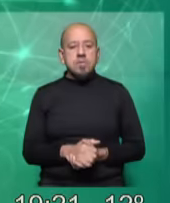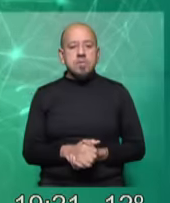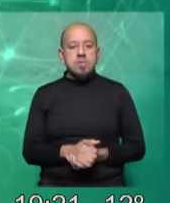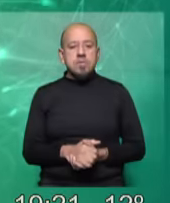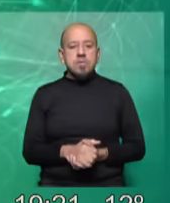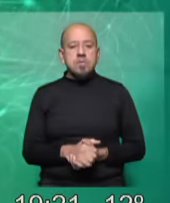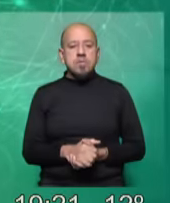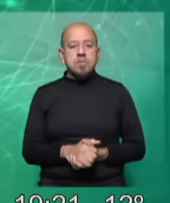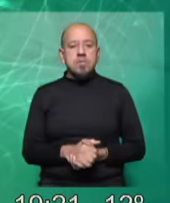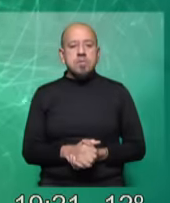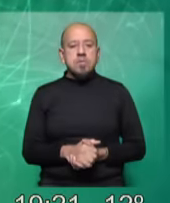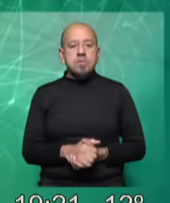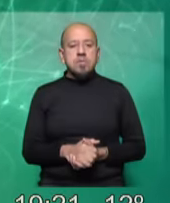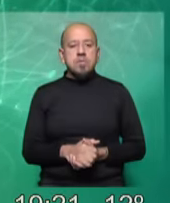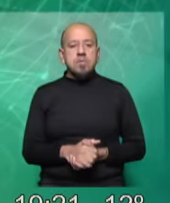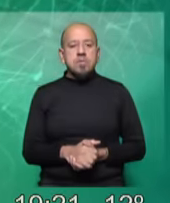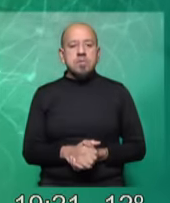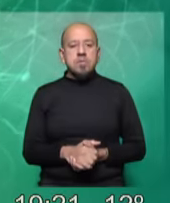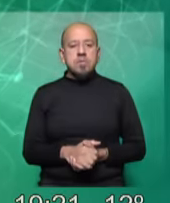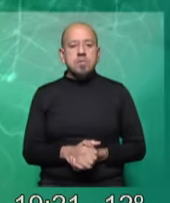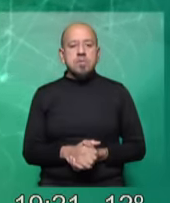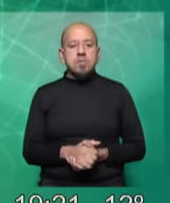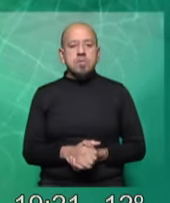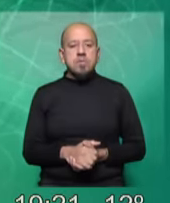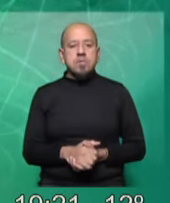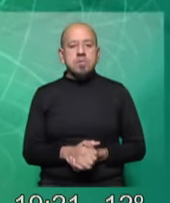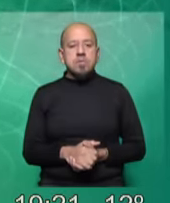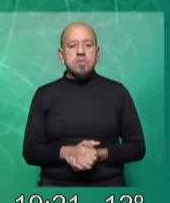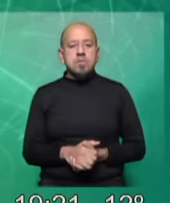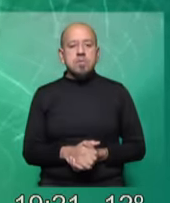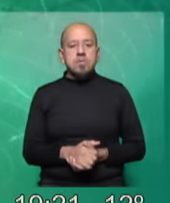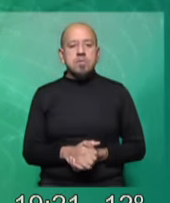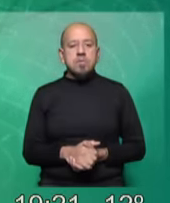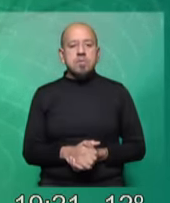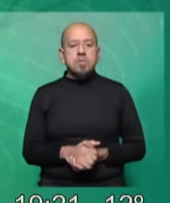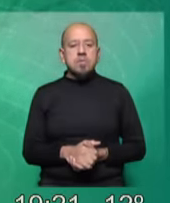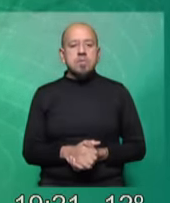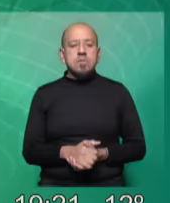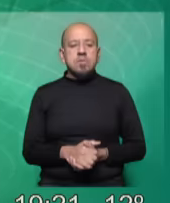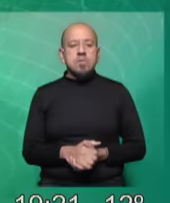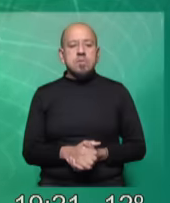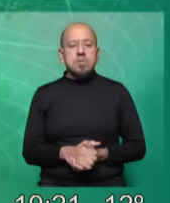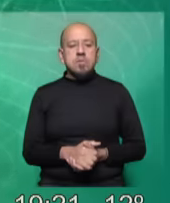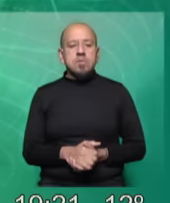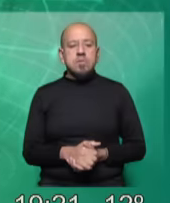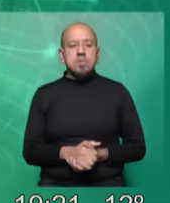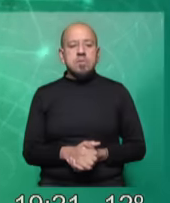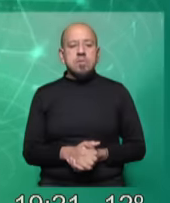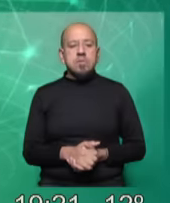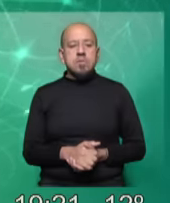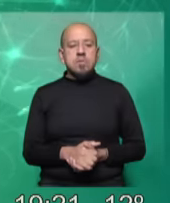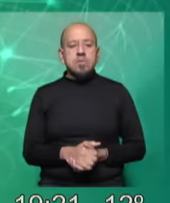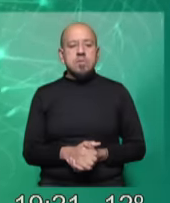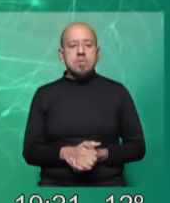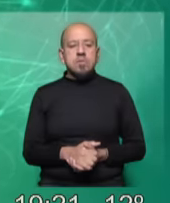Maciel tiene los mismos WhatsApp que yo. ¿Quién mata? No, Maciel. Ah, tiene los